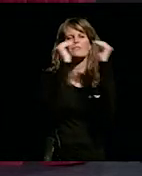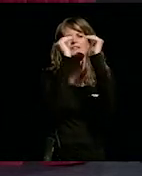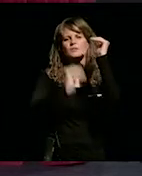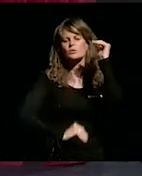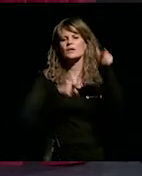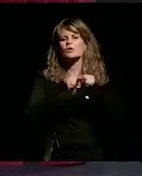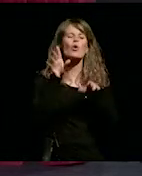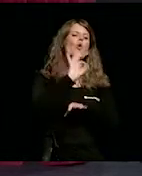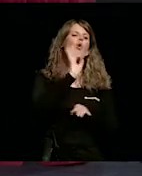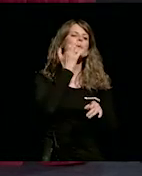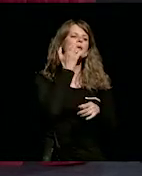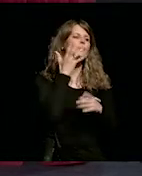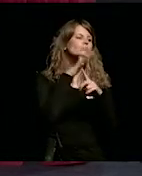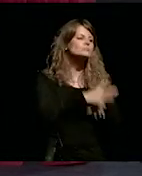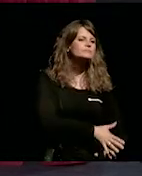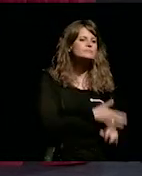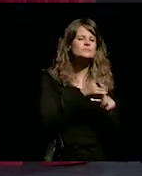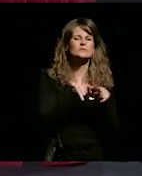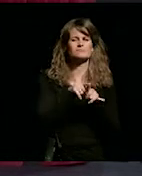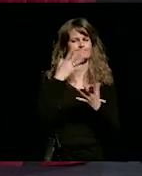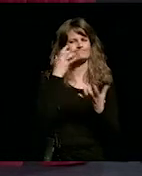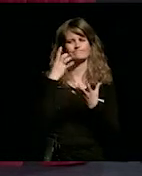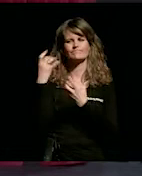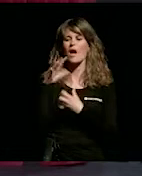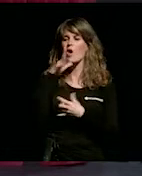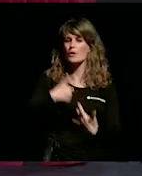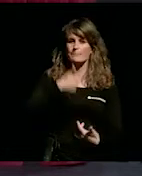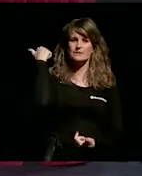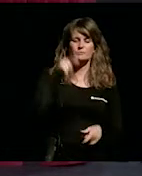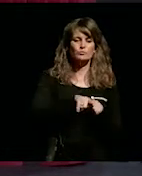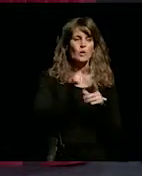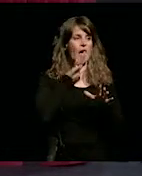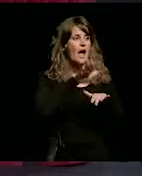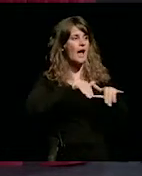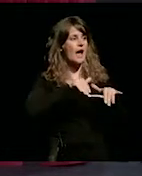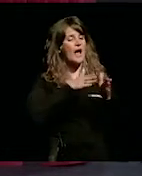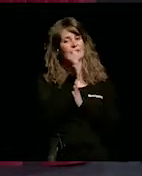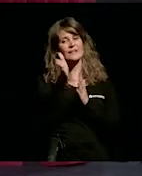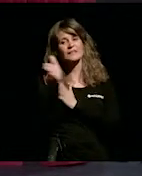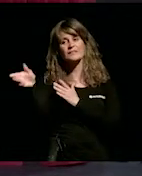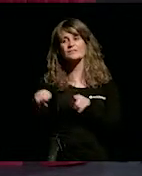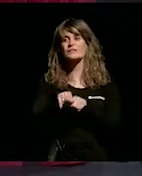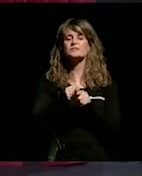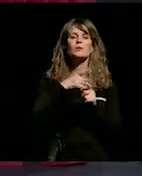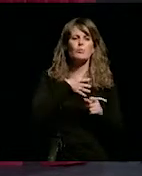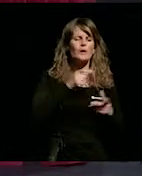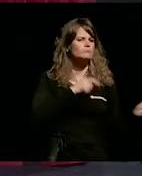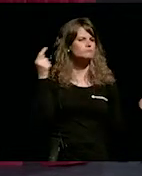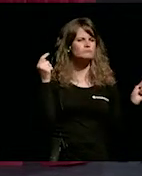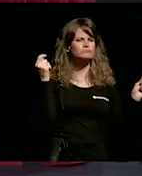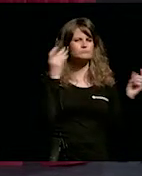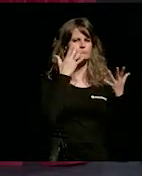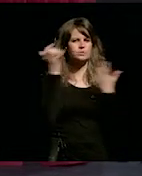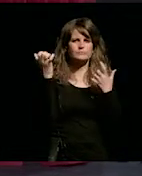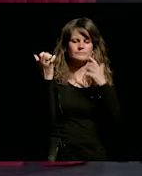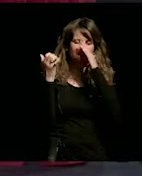las exclusiones, la discriminación que es tan prevalente. Y ahora más que nunca, nuestras alternativas narrativas pueden hacer un impacto para